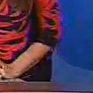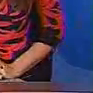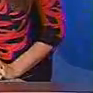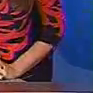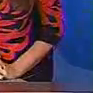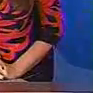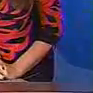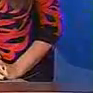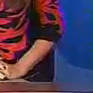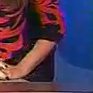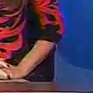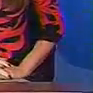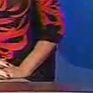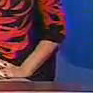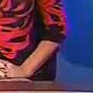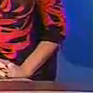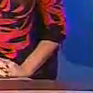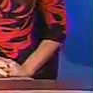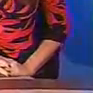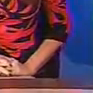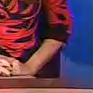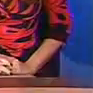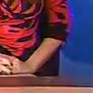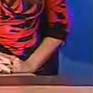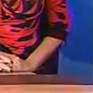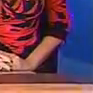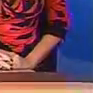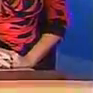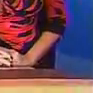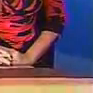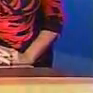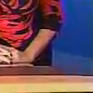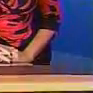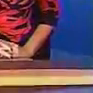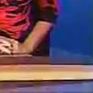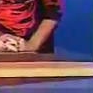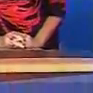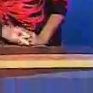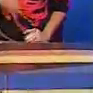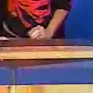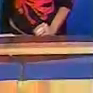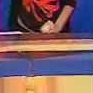aquí, por supuesto agradeciéndole su atención y sintonía. Que tengan buenas tardes, continúen con nuestra programación.